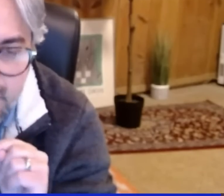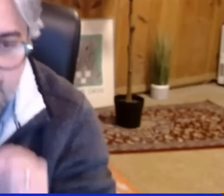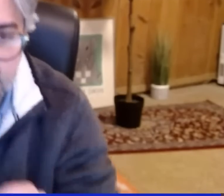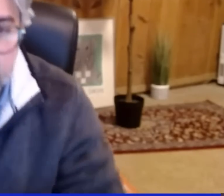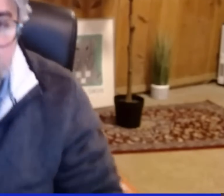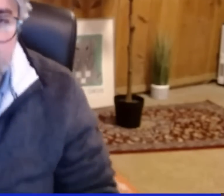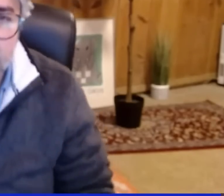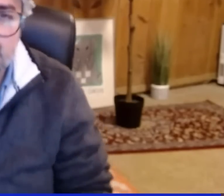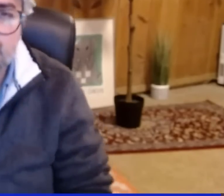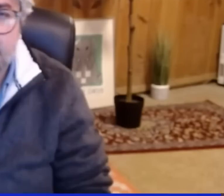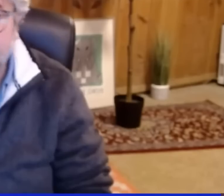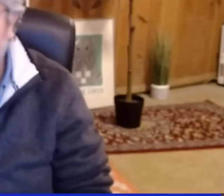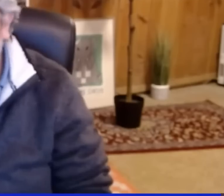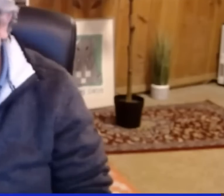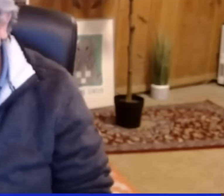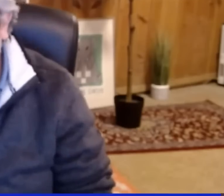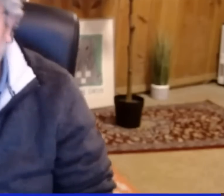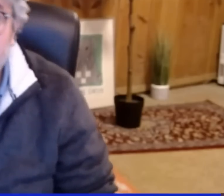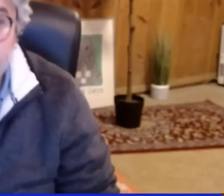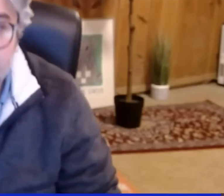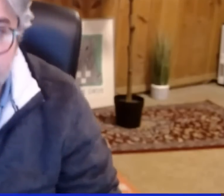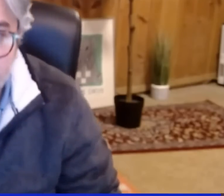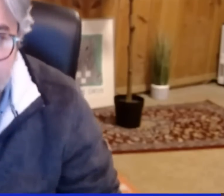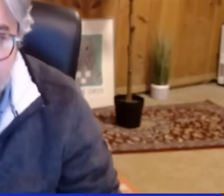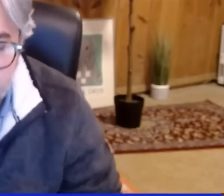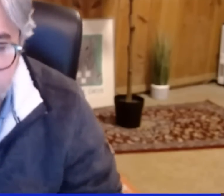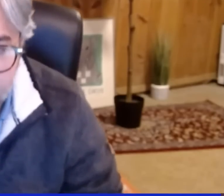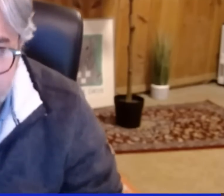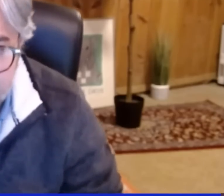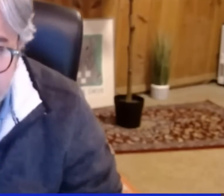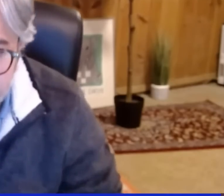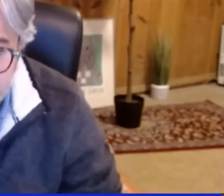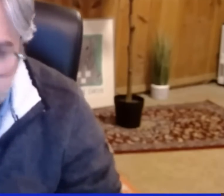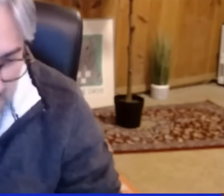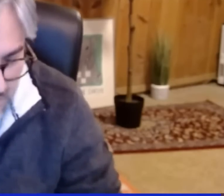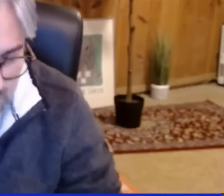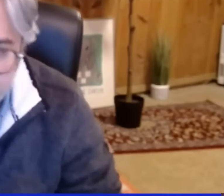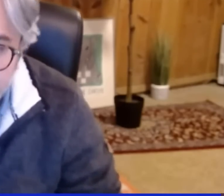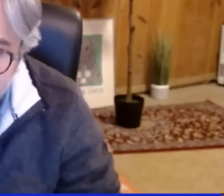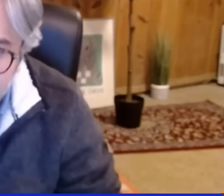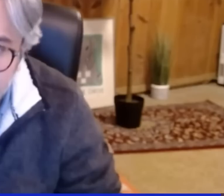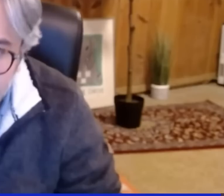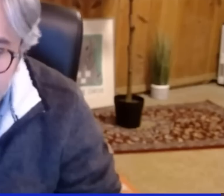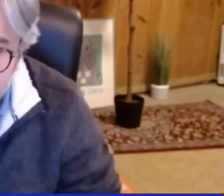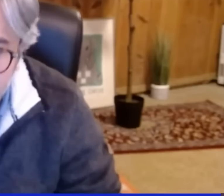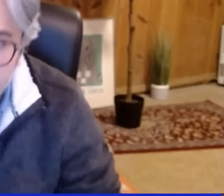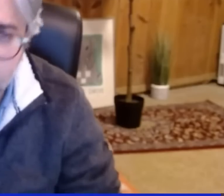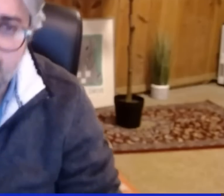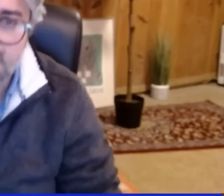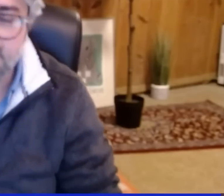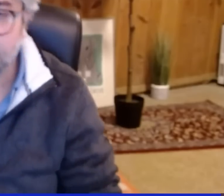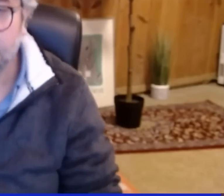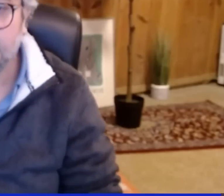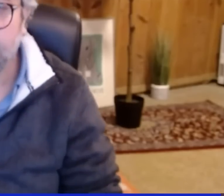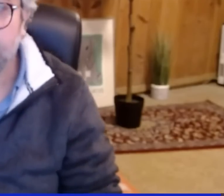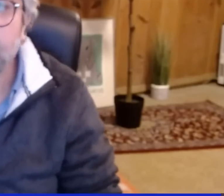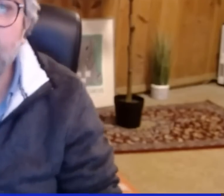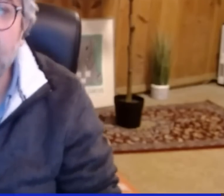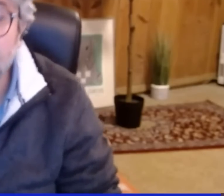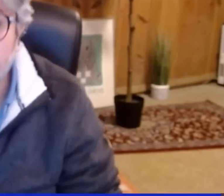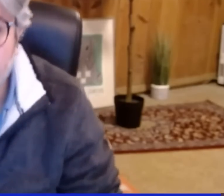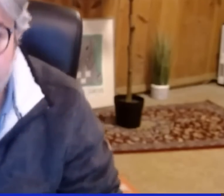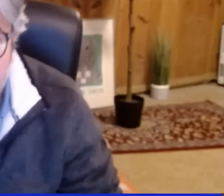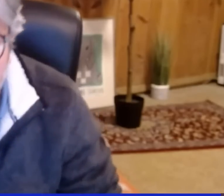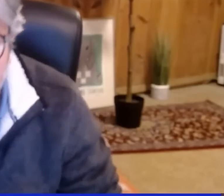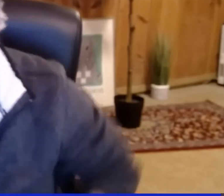el corresponsal Carlos Guzmán le planteó a López Obrador que también el titular de la Unidad de Inteligencia Financiera, Pablo Gómez, pidió